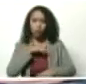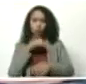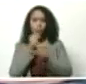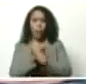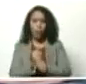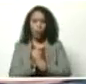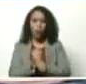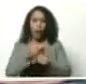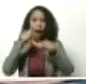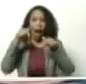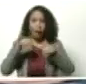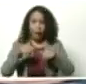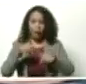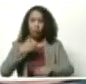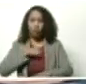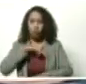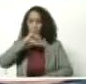que aquí los amamos aplausos